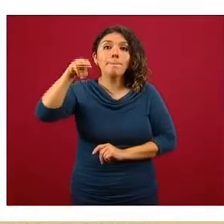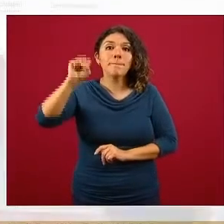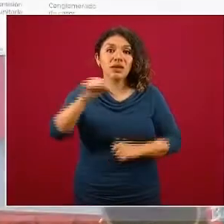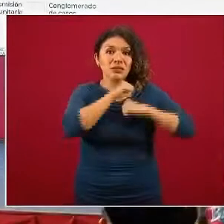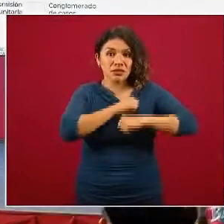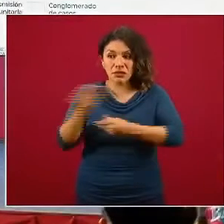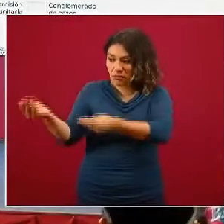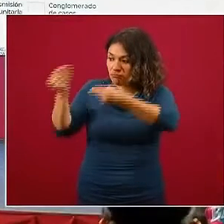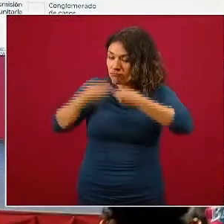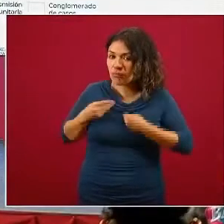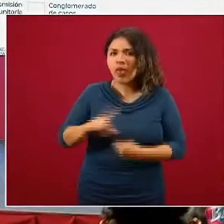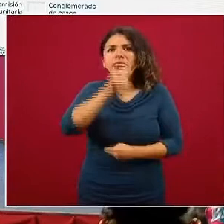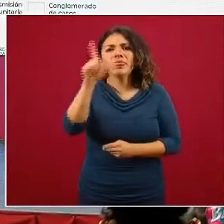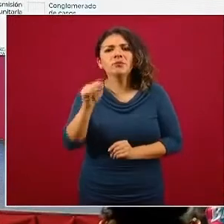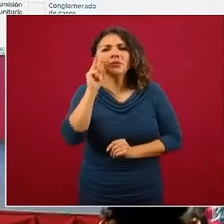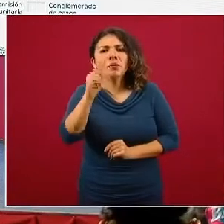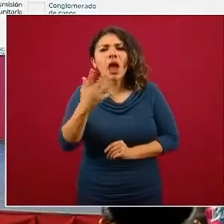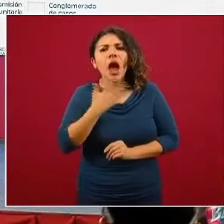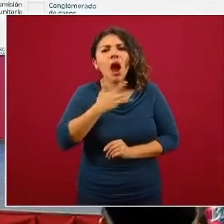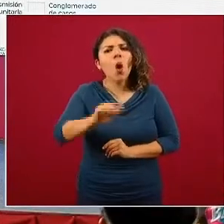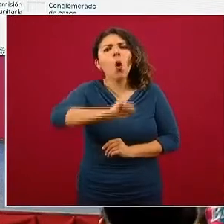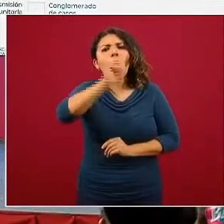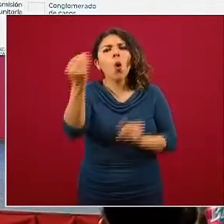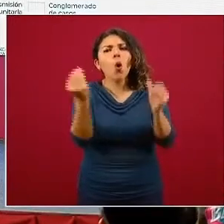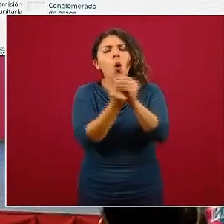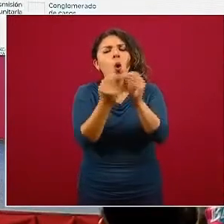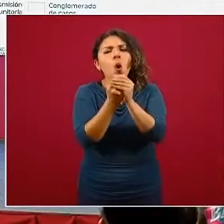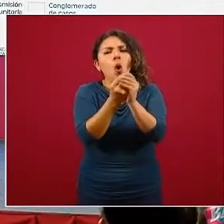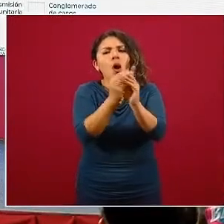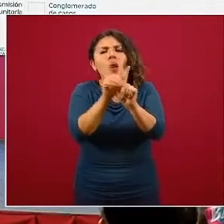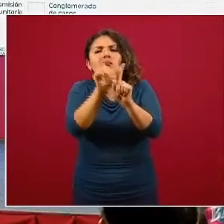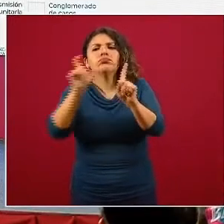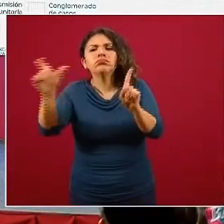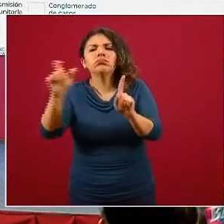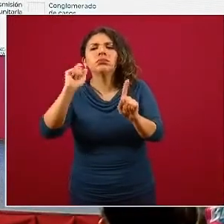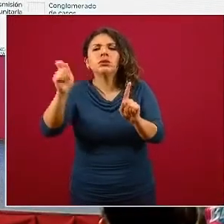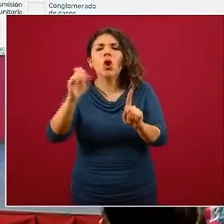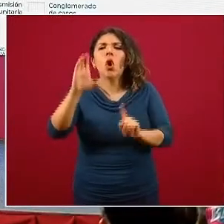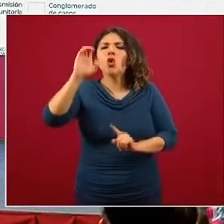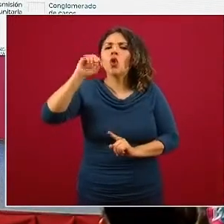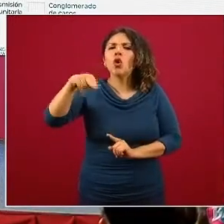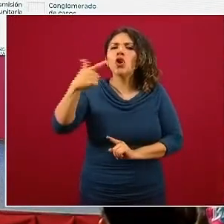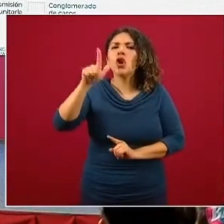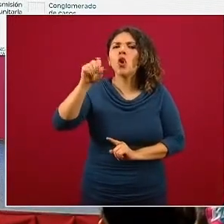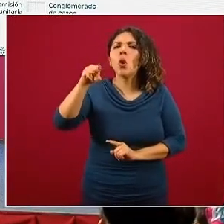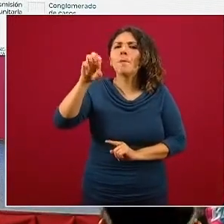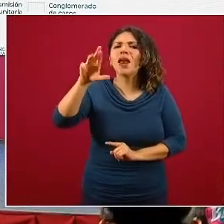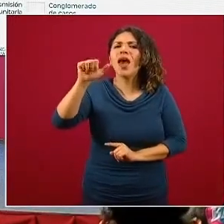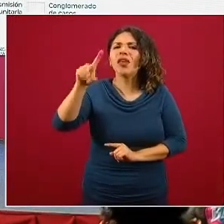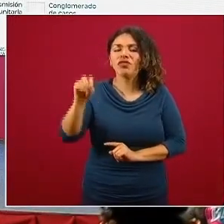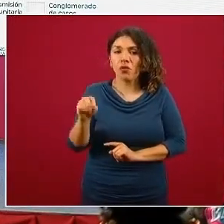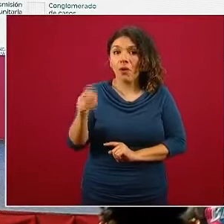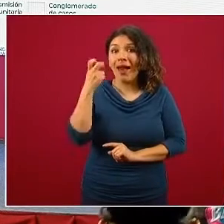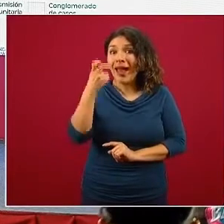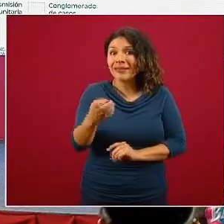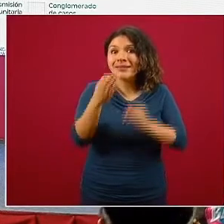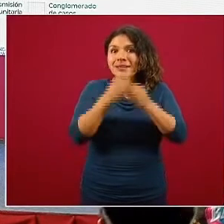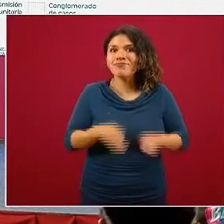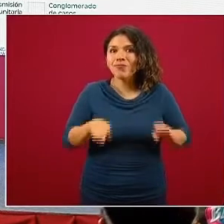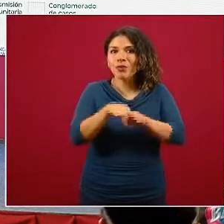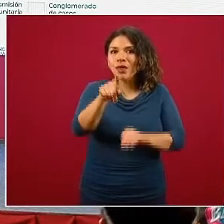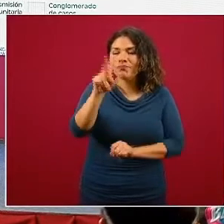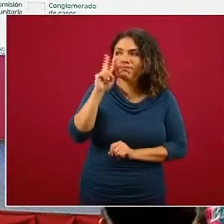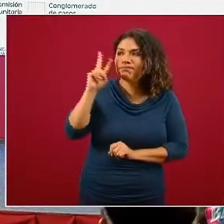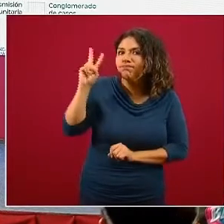y posteriormente vemos cómo son clasificados a la categoría de conglomerado de casos. Es importante